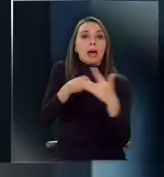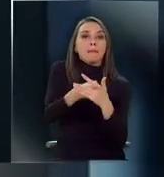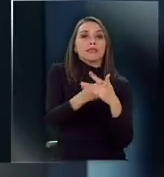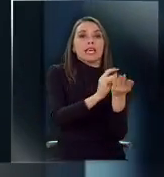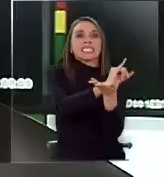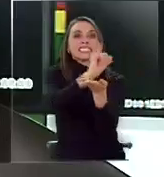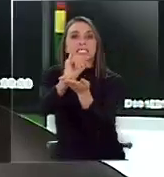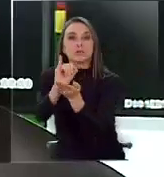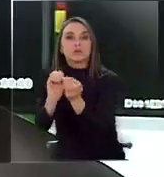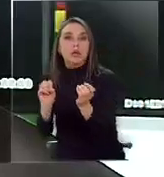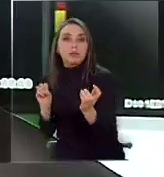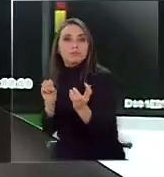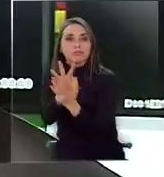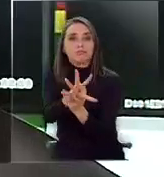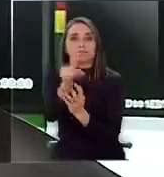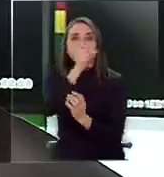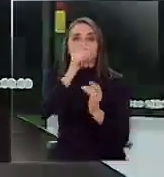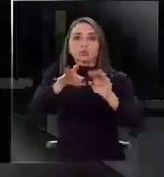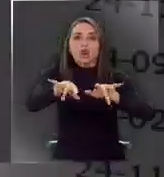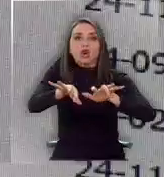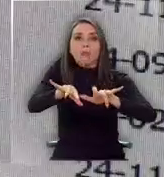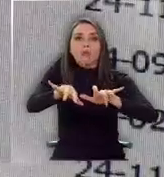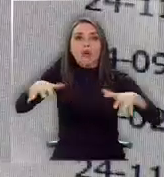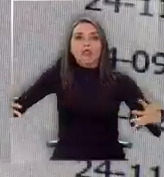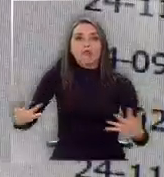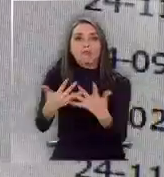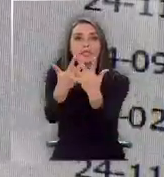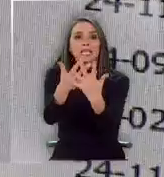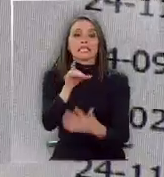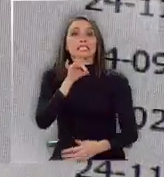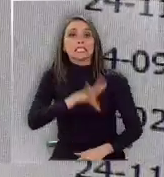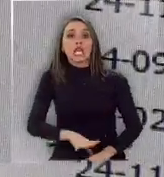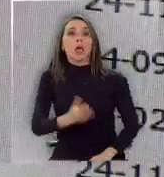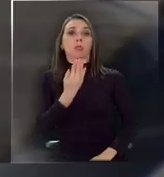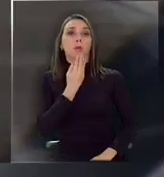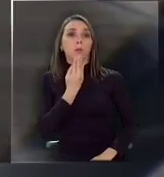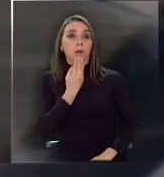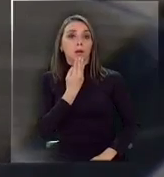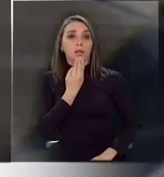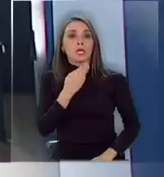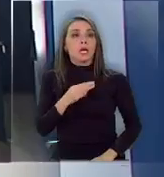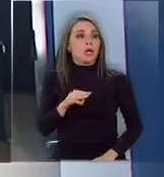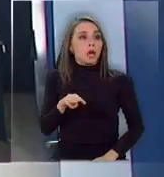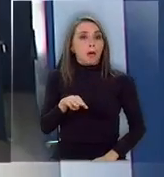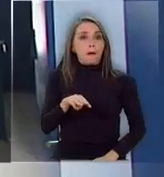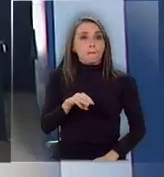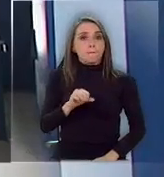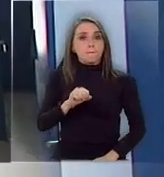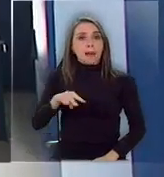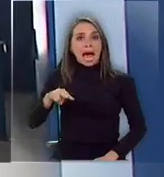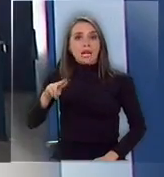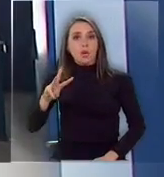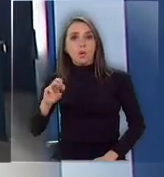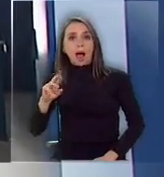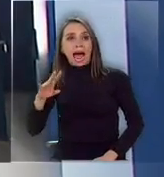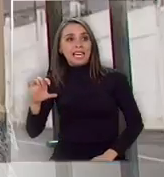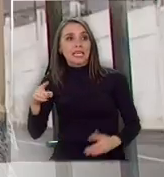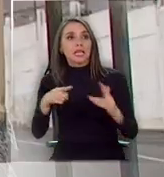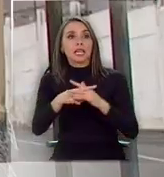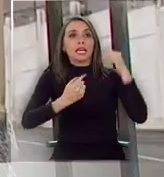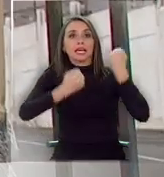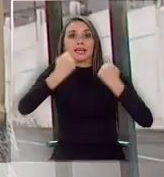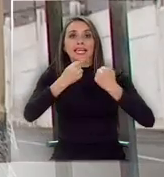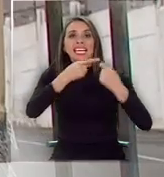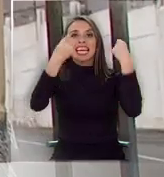poder infectar los computadores que están en esas redes. Chile no fue la excepción. El malware infectó los computadores de esta planta de